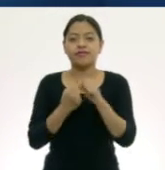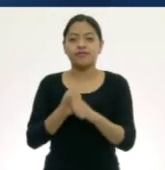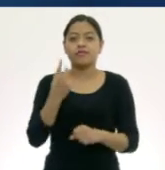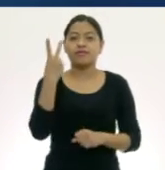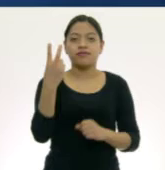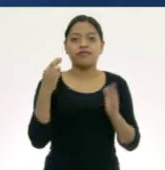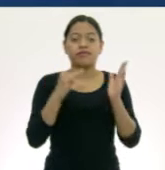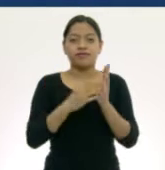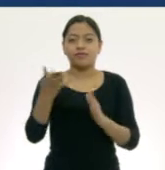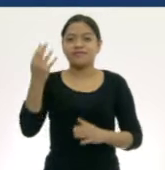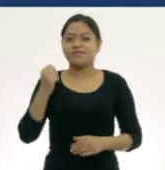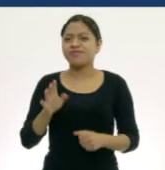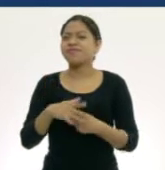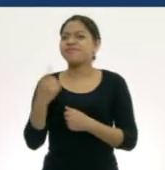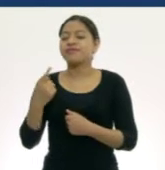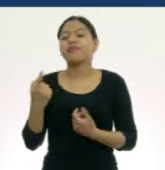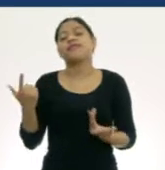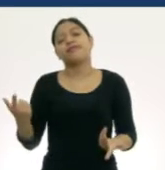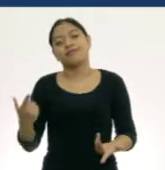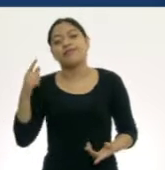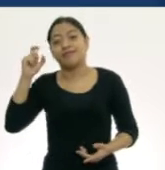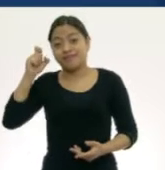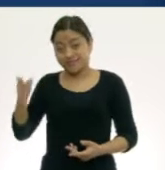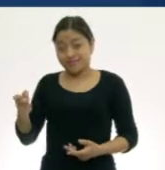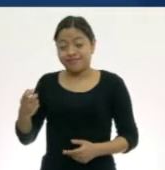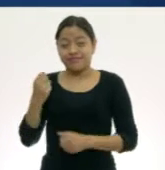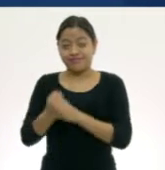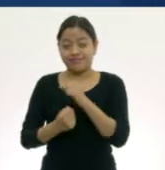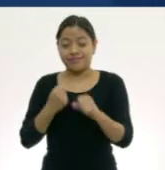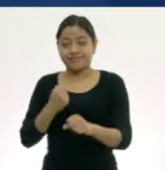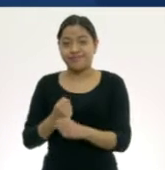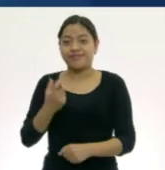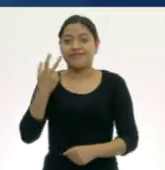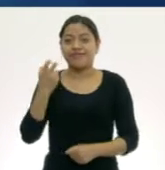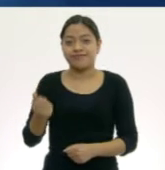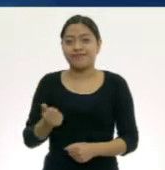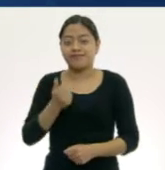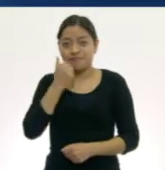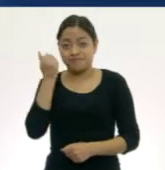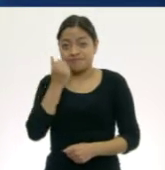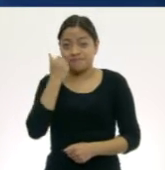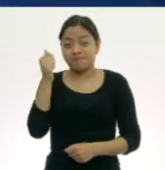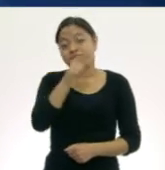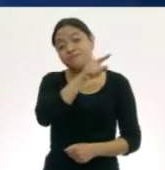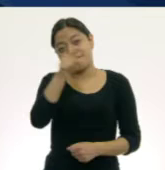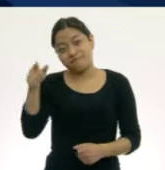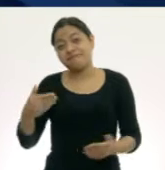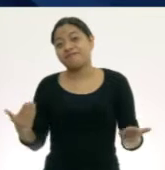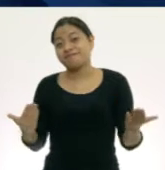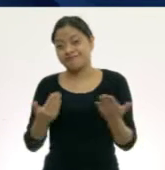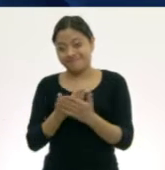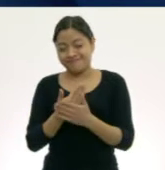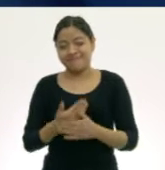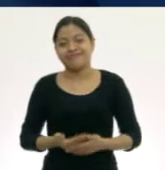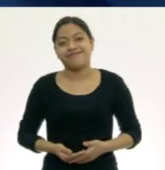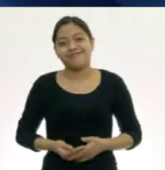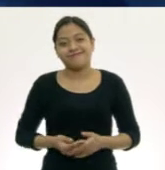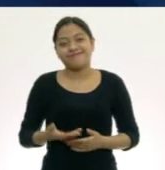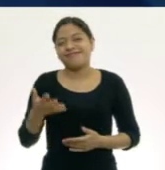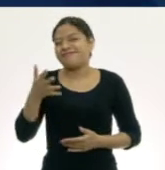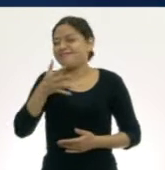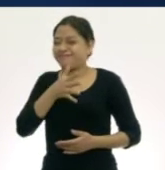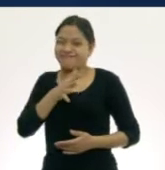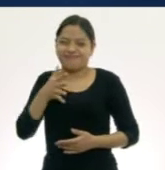2009 porque es aproximadamente el año en que nacieron estos estudiantes que están cursando 6º grado. Más o